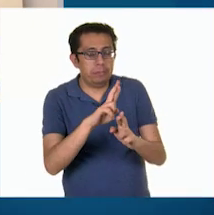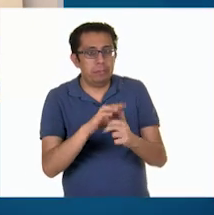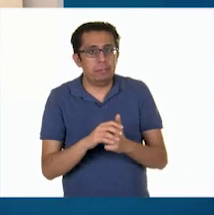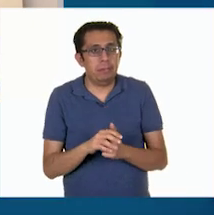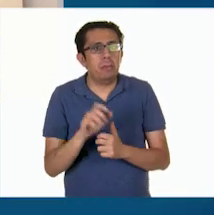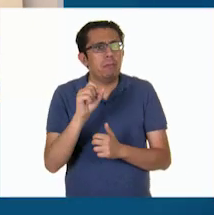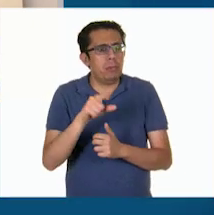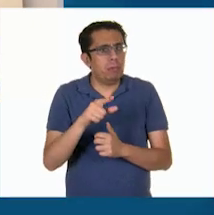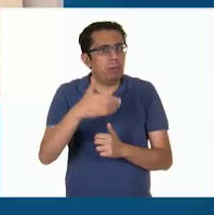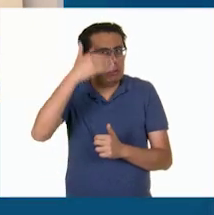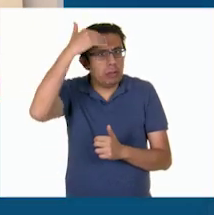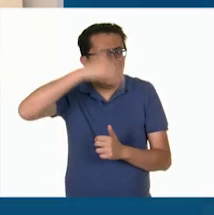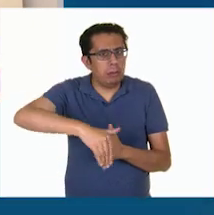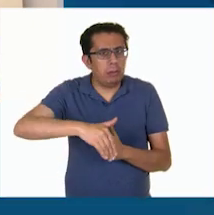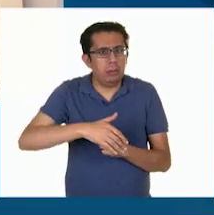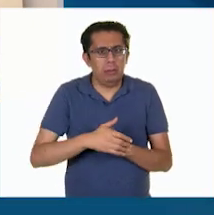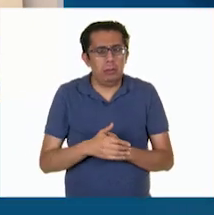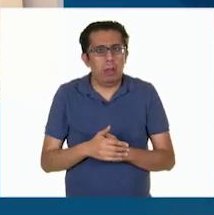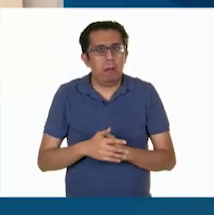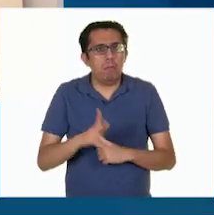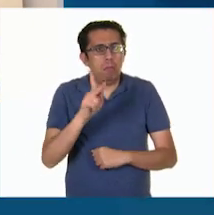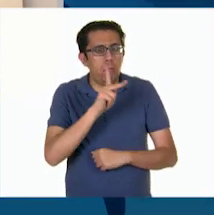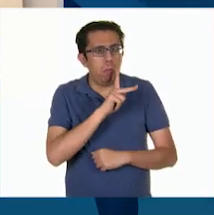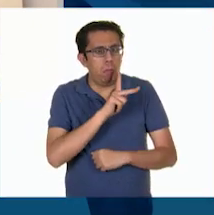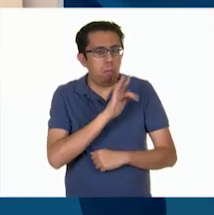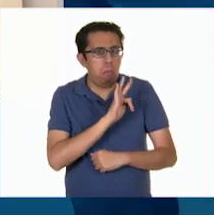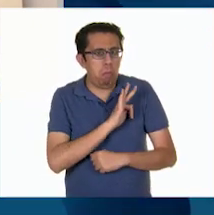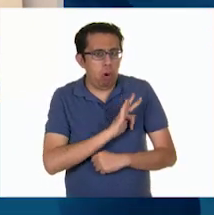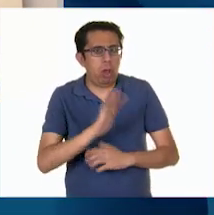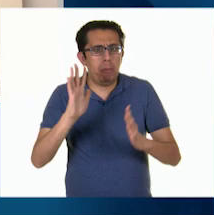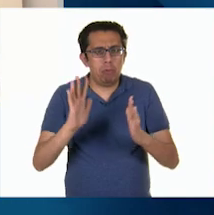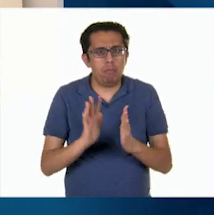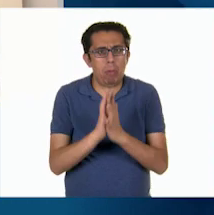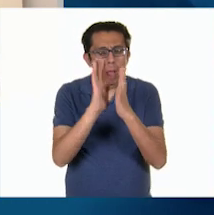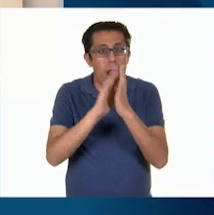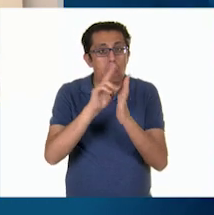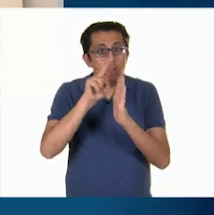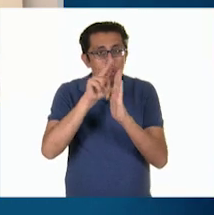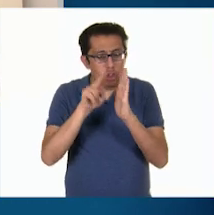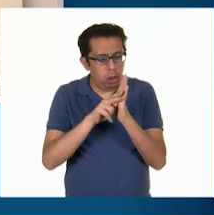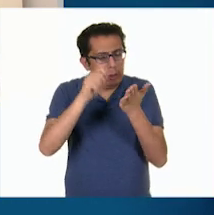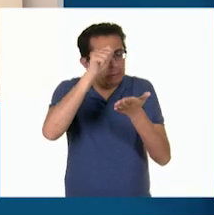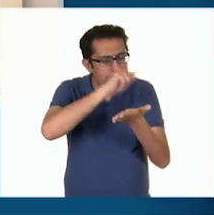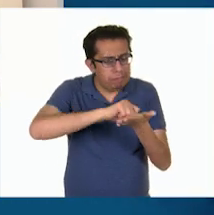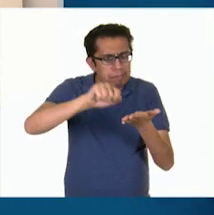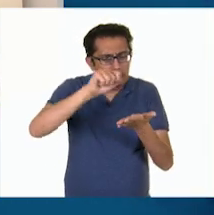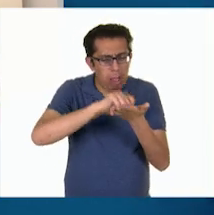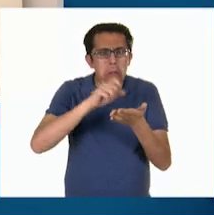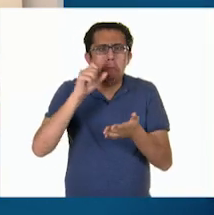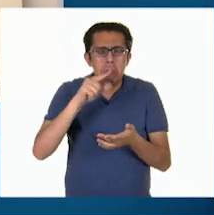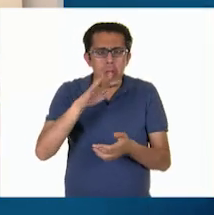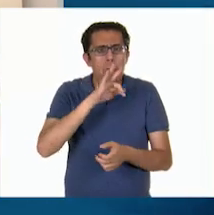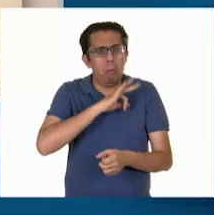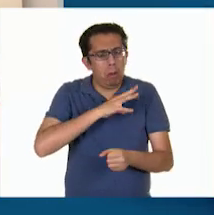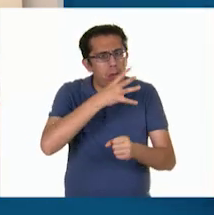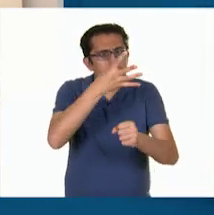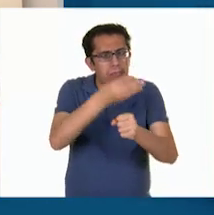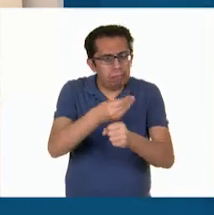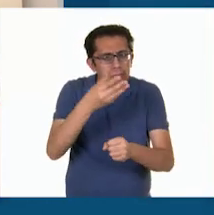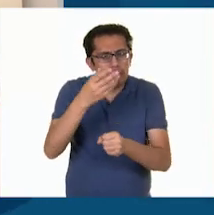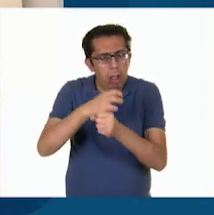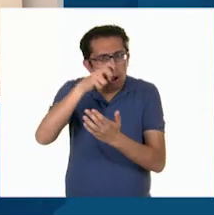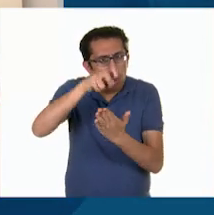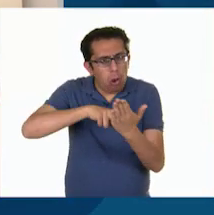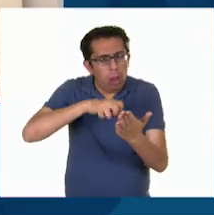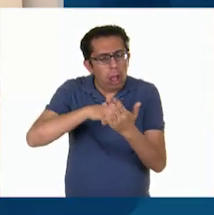también sabemos que podemos participar en su elaboración y en su constante revisión. ¿Revisión para qué? Pues